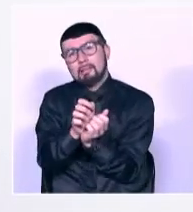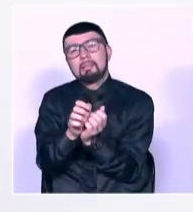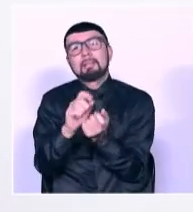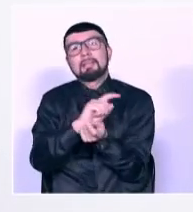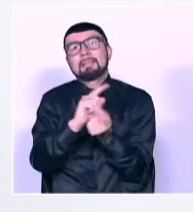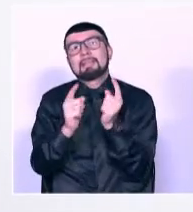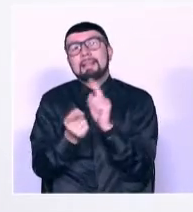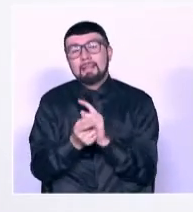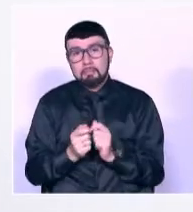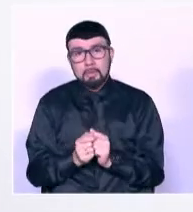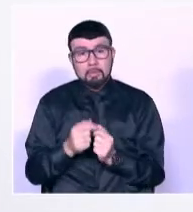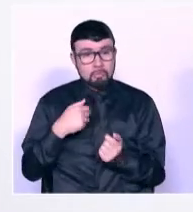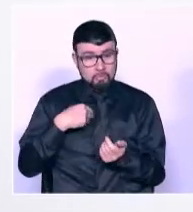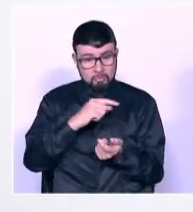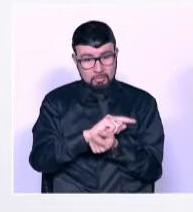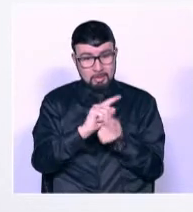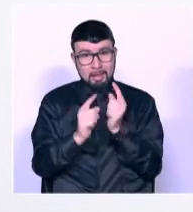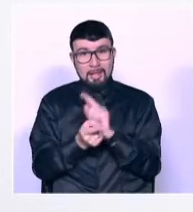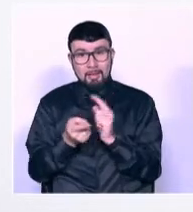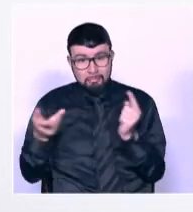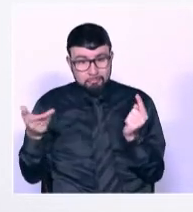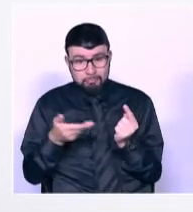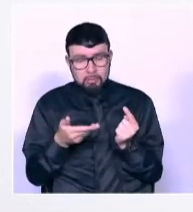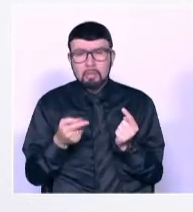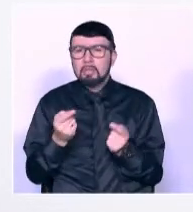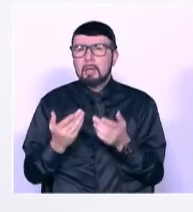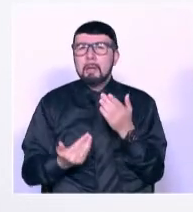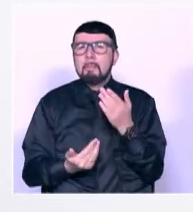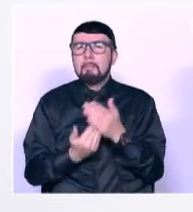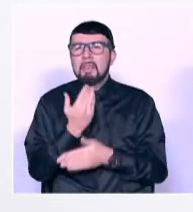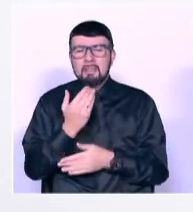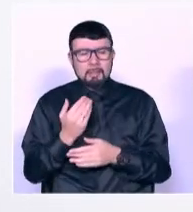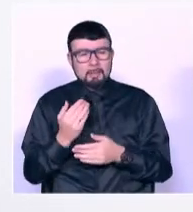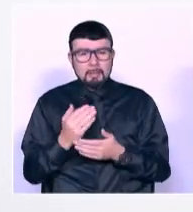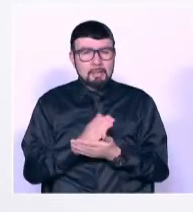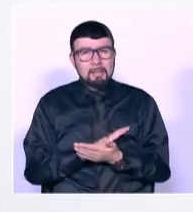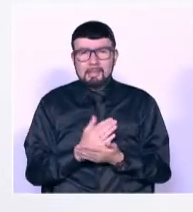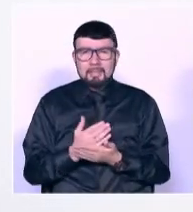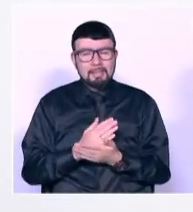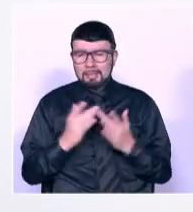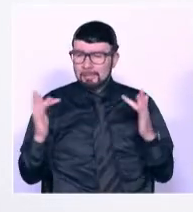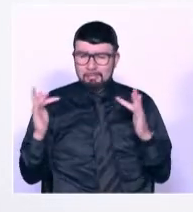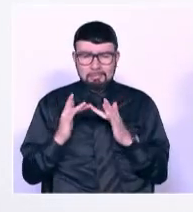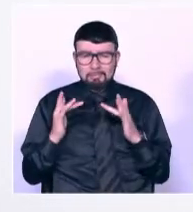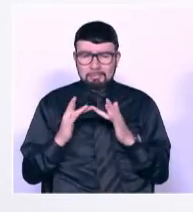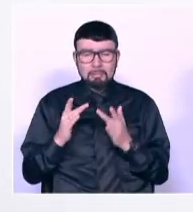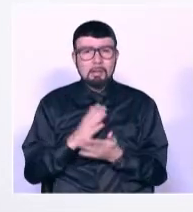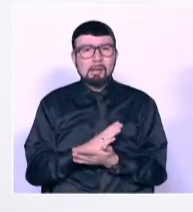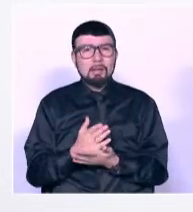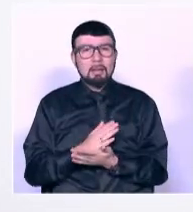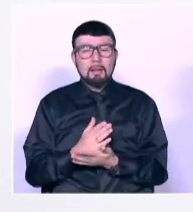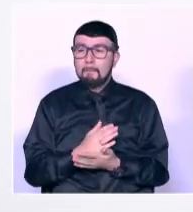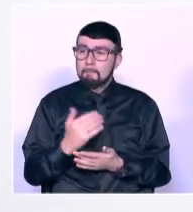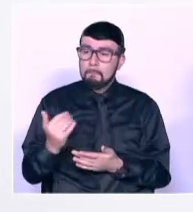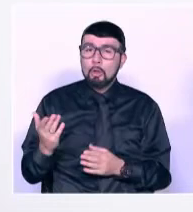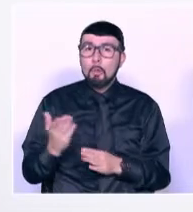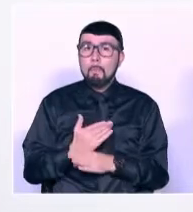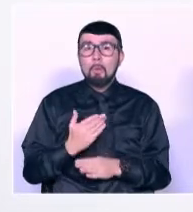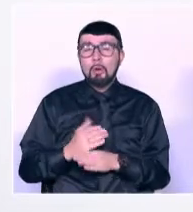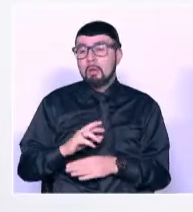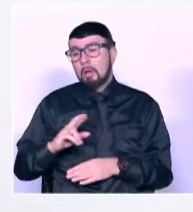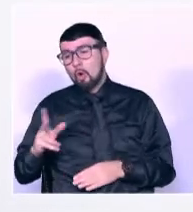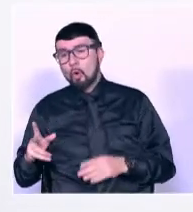se me modifica, me puede iniciar ahí un punto interferente que me va a generar un problema en otra